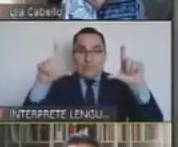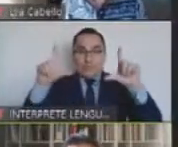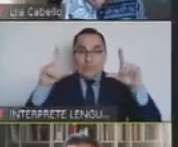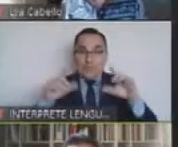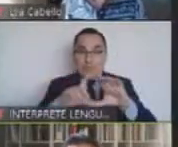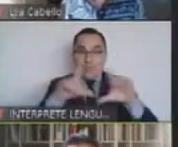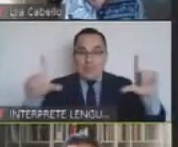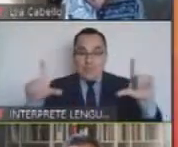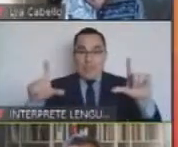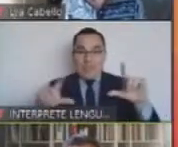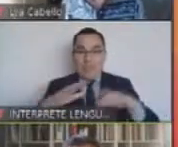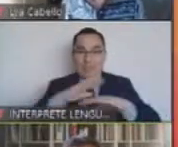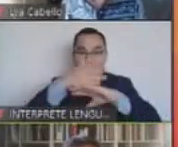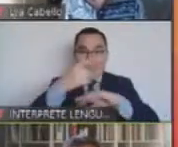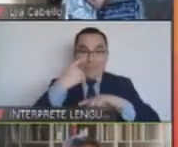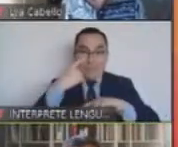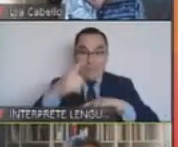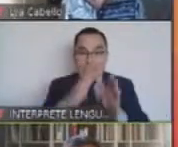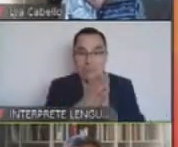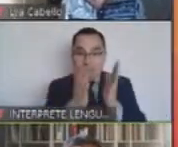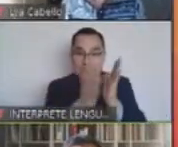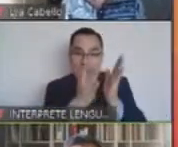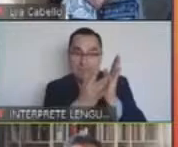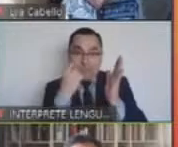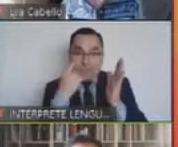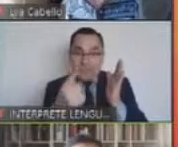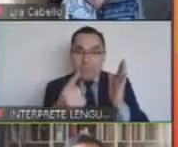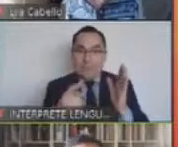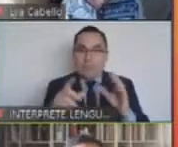compartir pantalla.